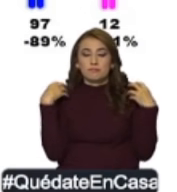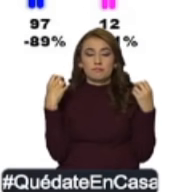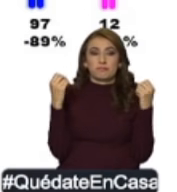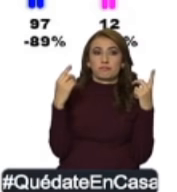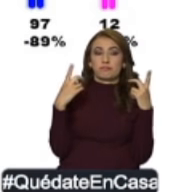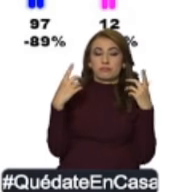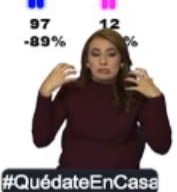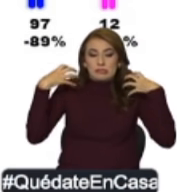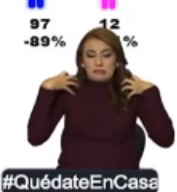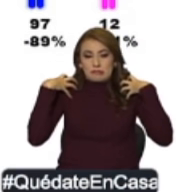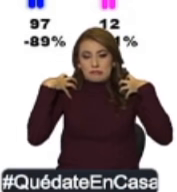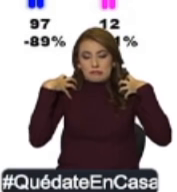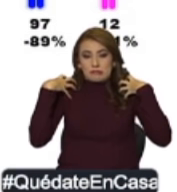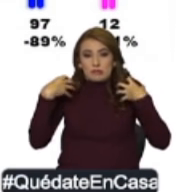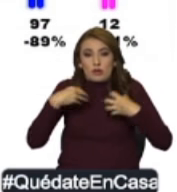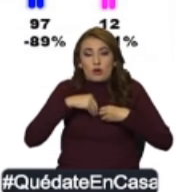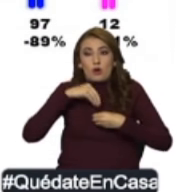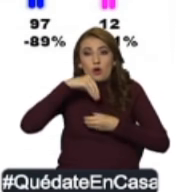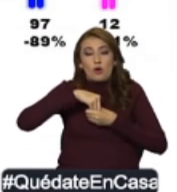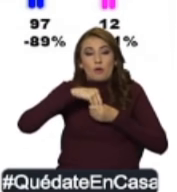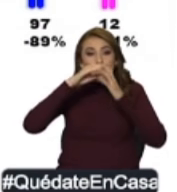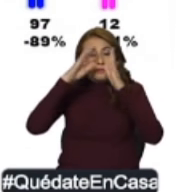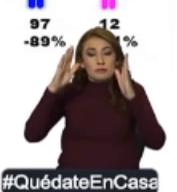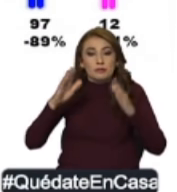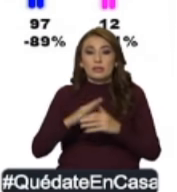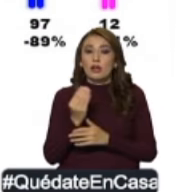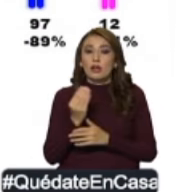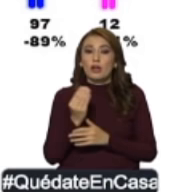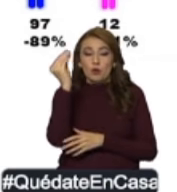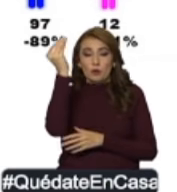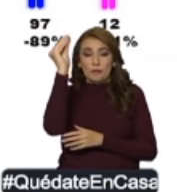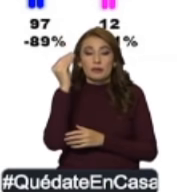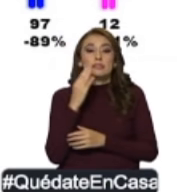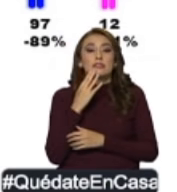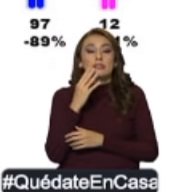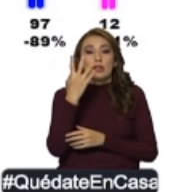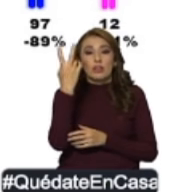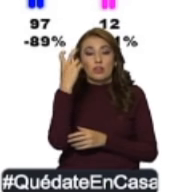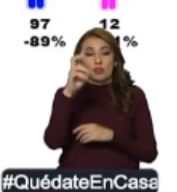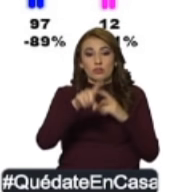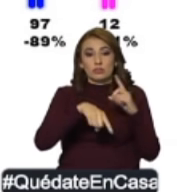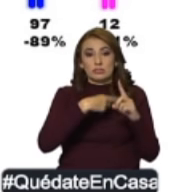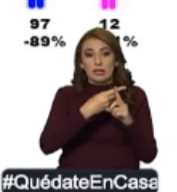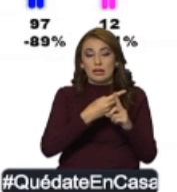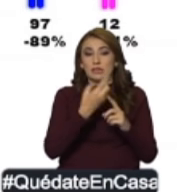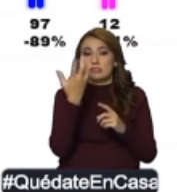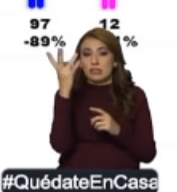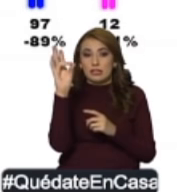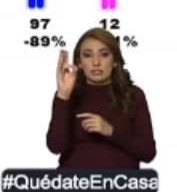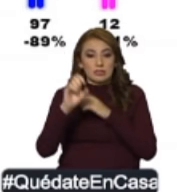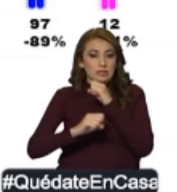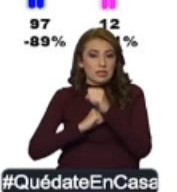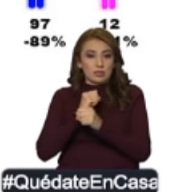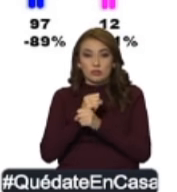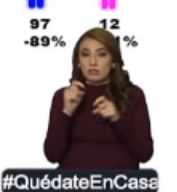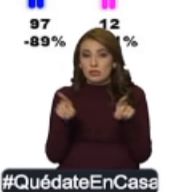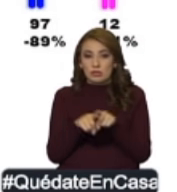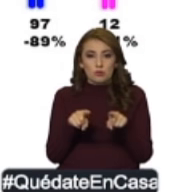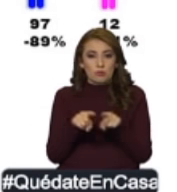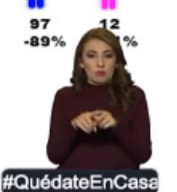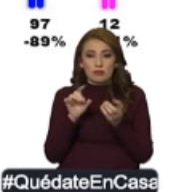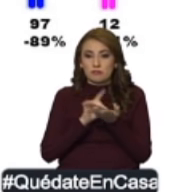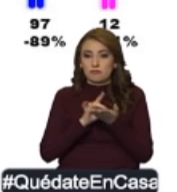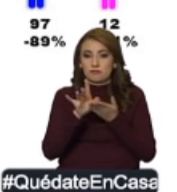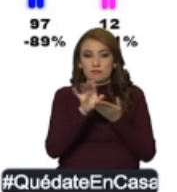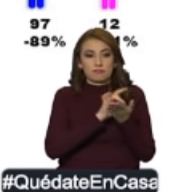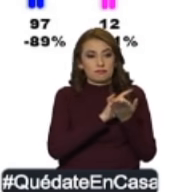interior de sus propios hogares. Adolescentes entre 12 y 17 años de igual manera, hay un crecimiento en